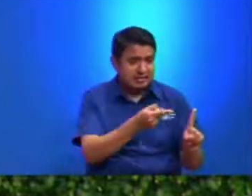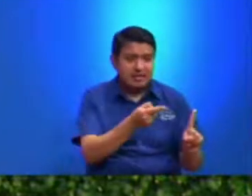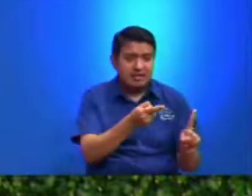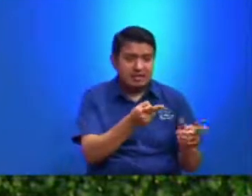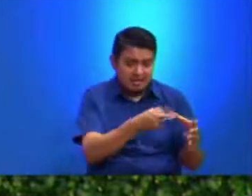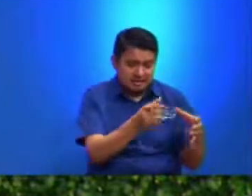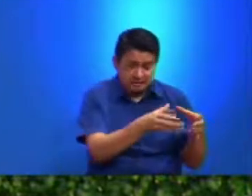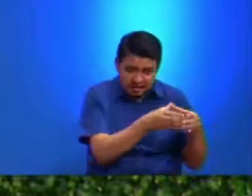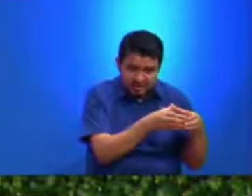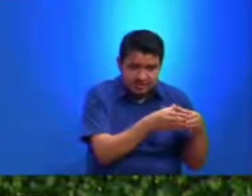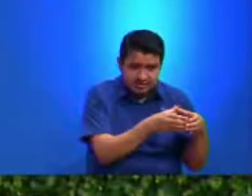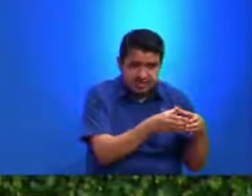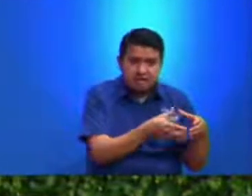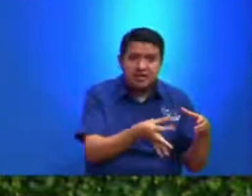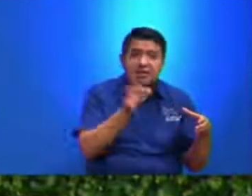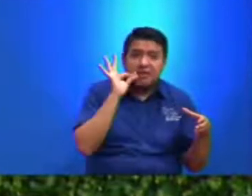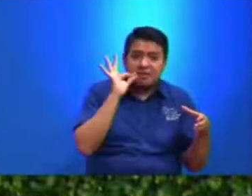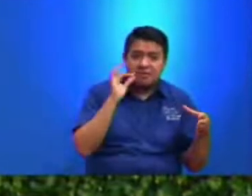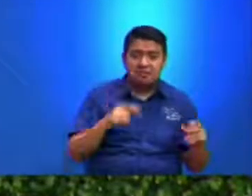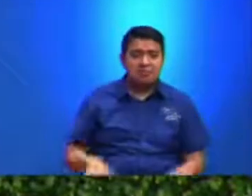Yo